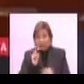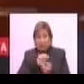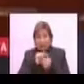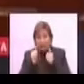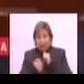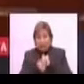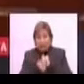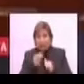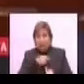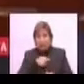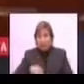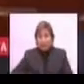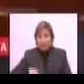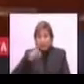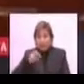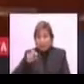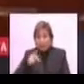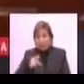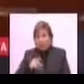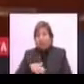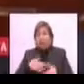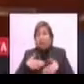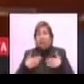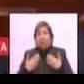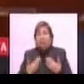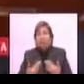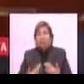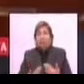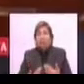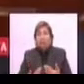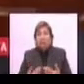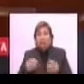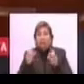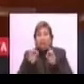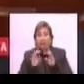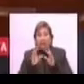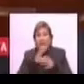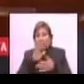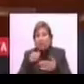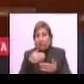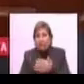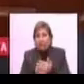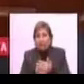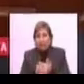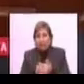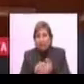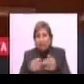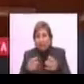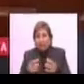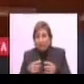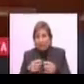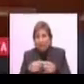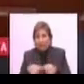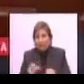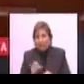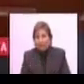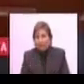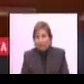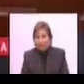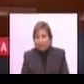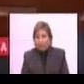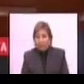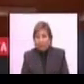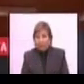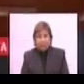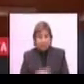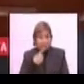removido por el presidente de la República, se produce la crisis total del gabinete.